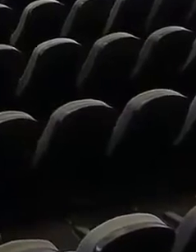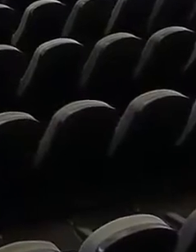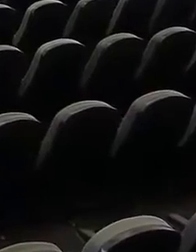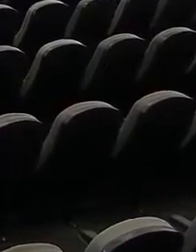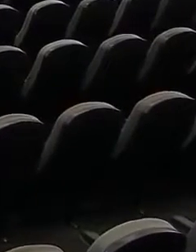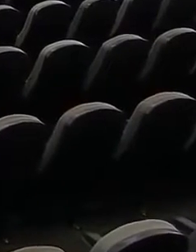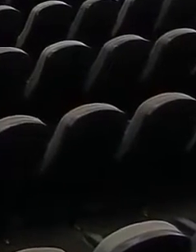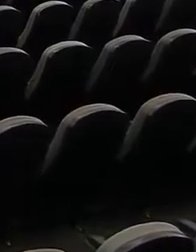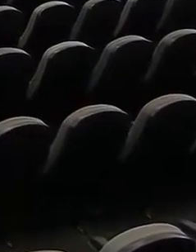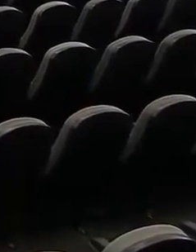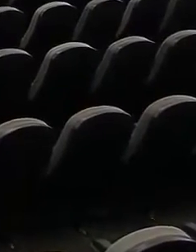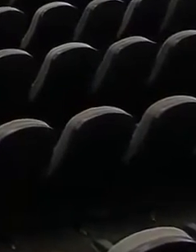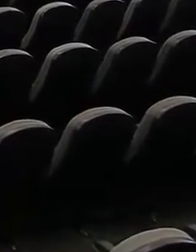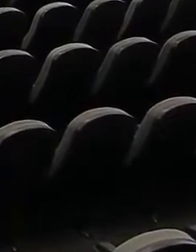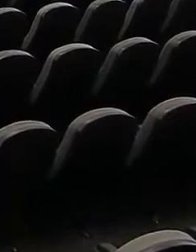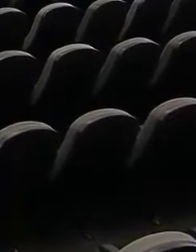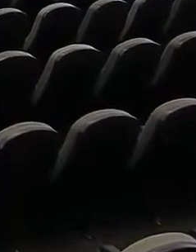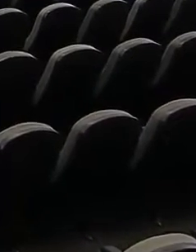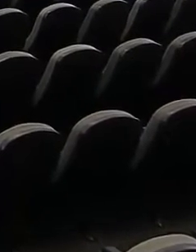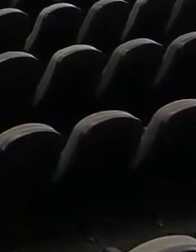Pues nos da mucho gusto estar